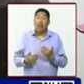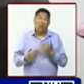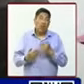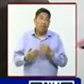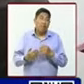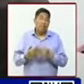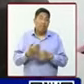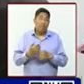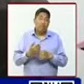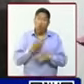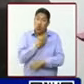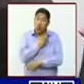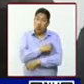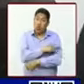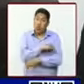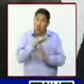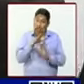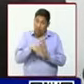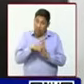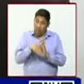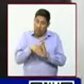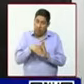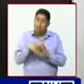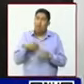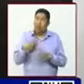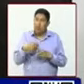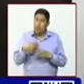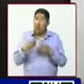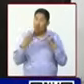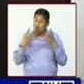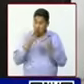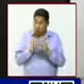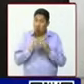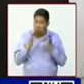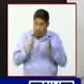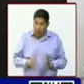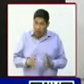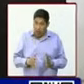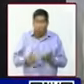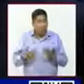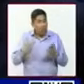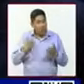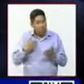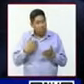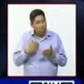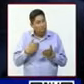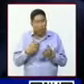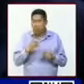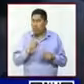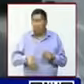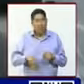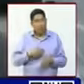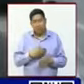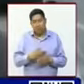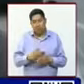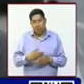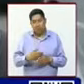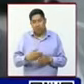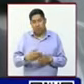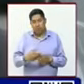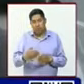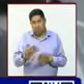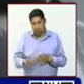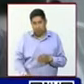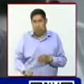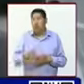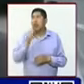cubre. Muchos compañeros a causa de eso ya han sido desahuciados, ya están en etapa terminal. Por día